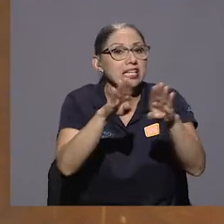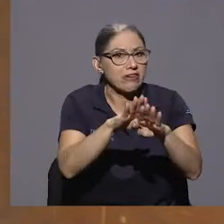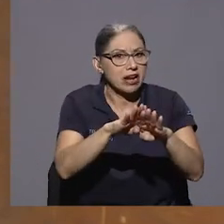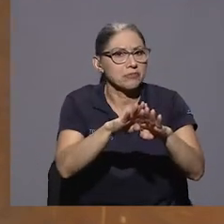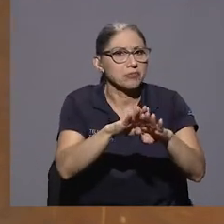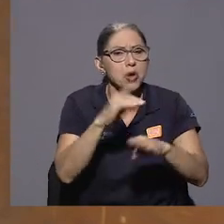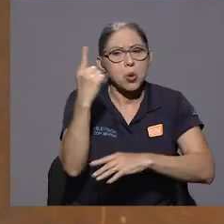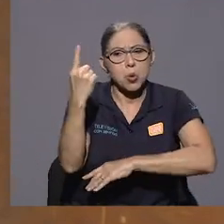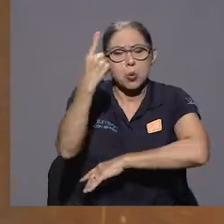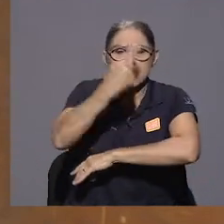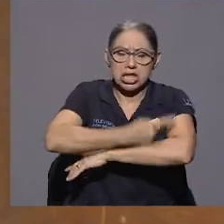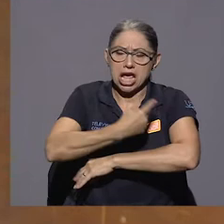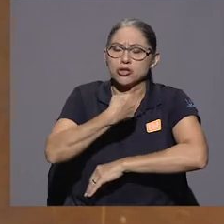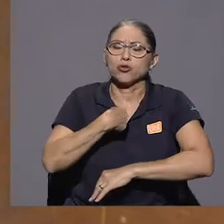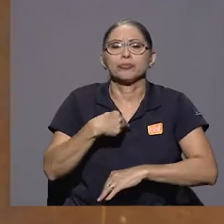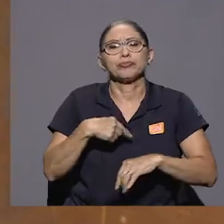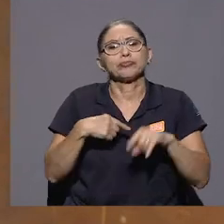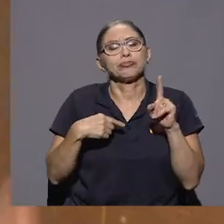doña Pilar